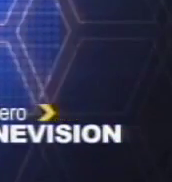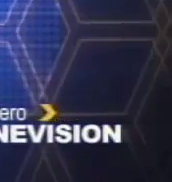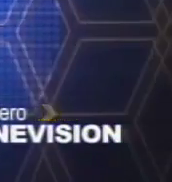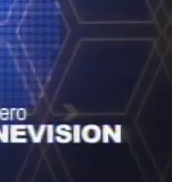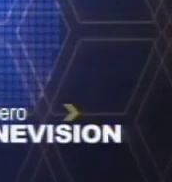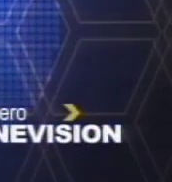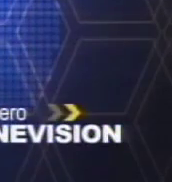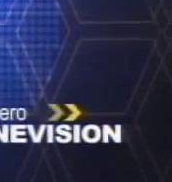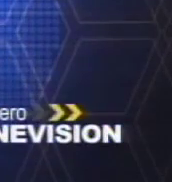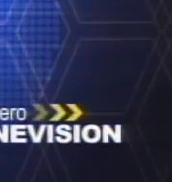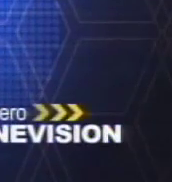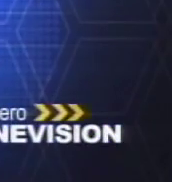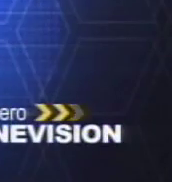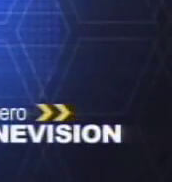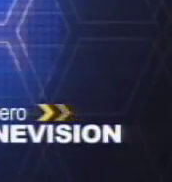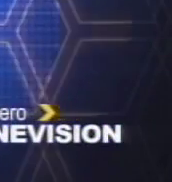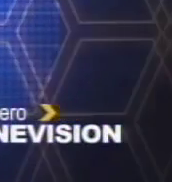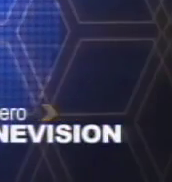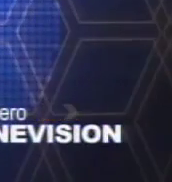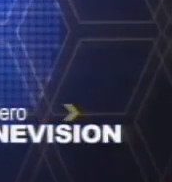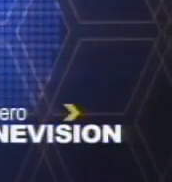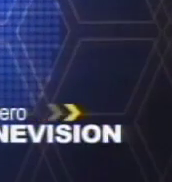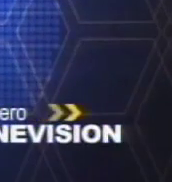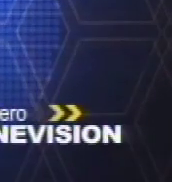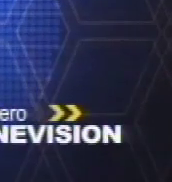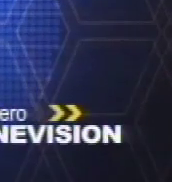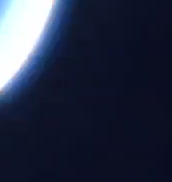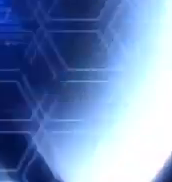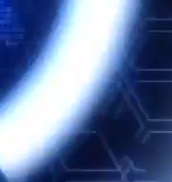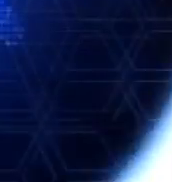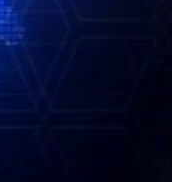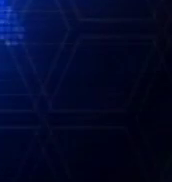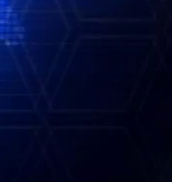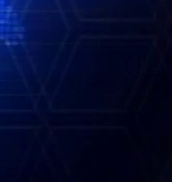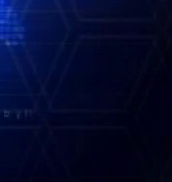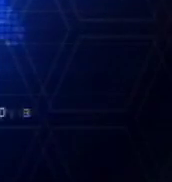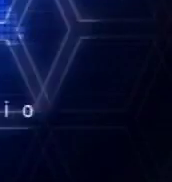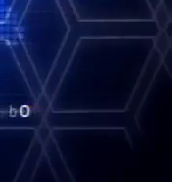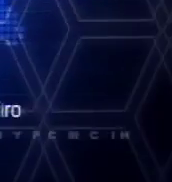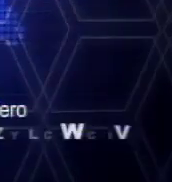violencia no hay paraíso rompe el silencio Ya